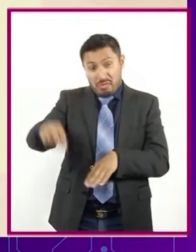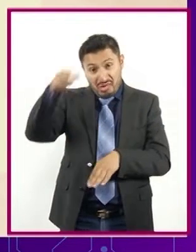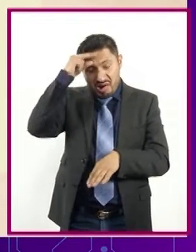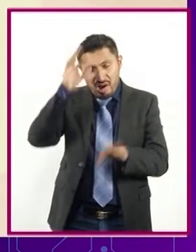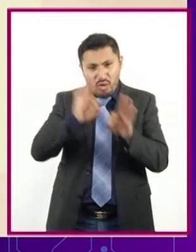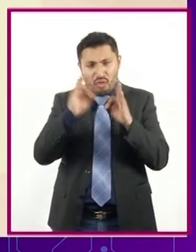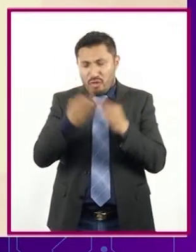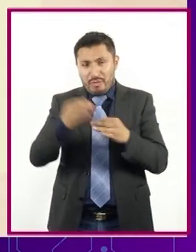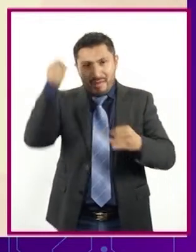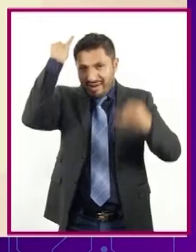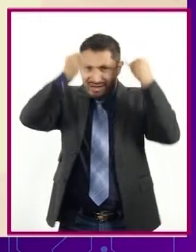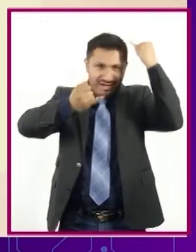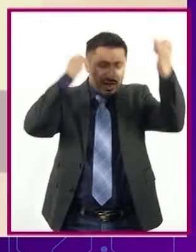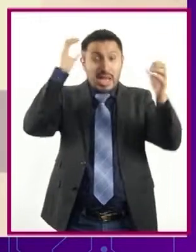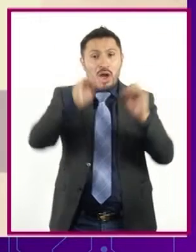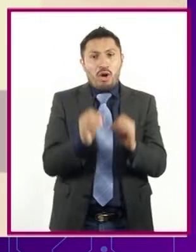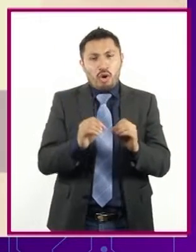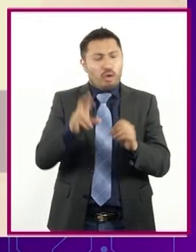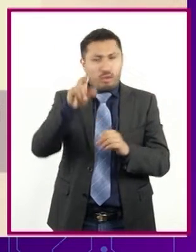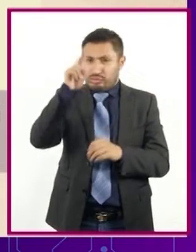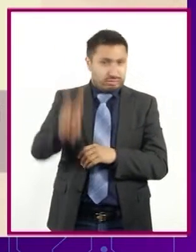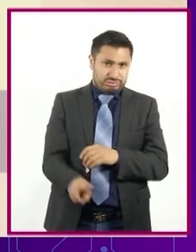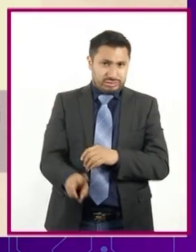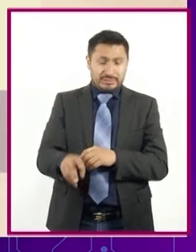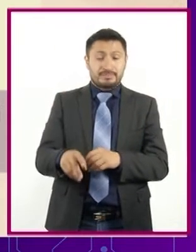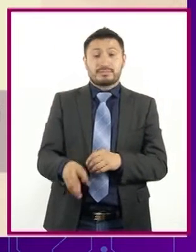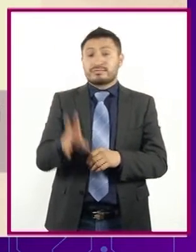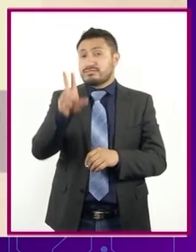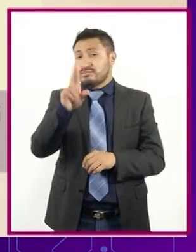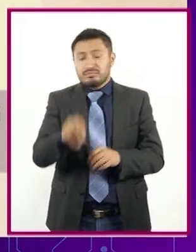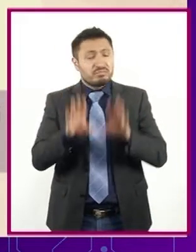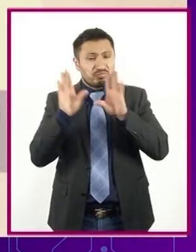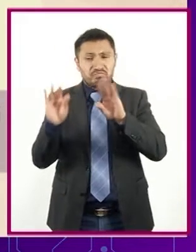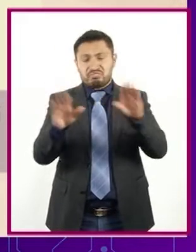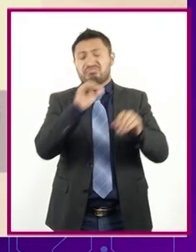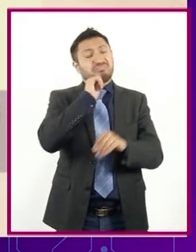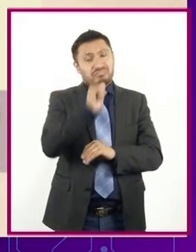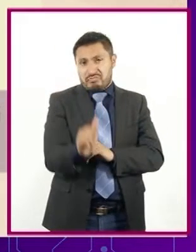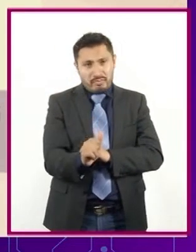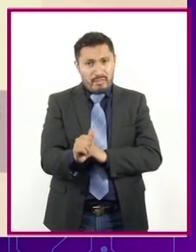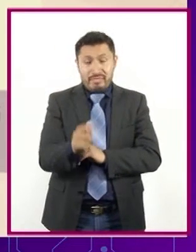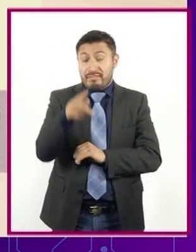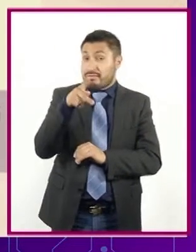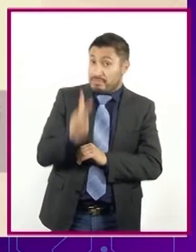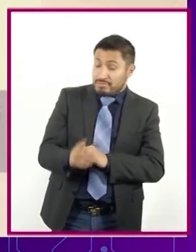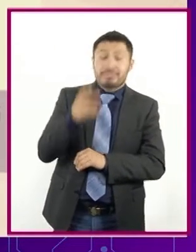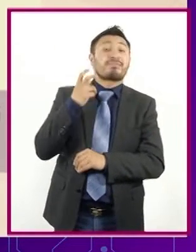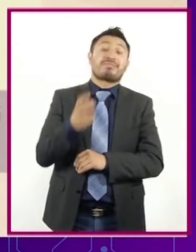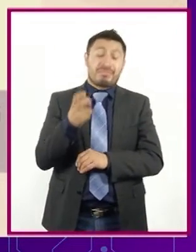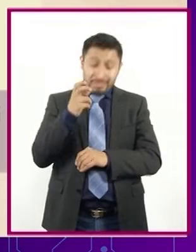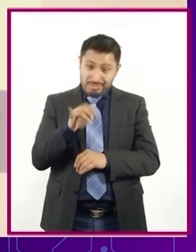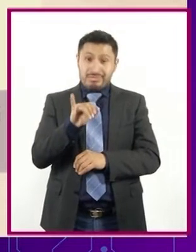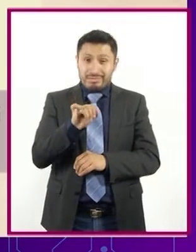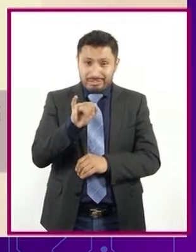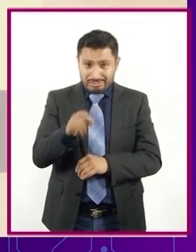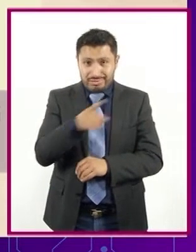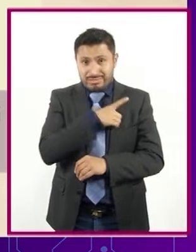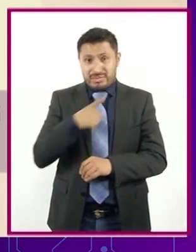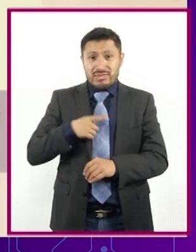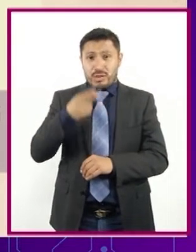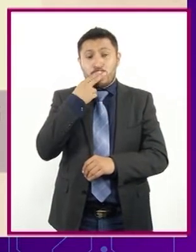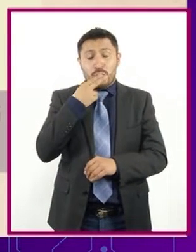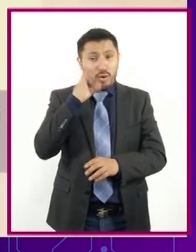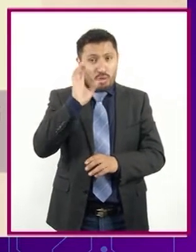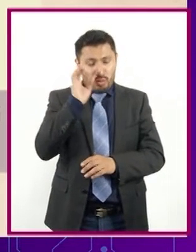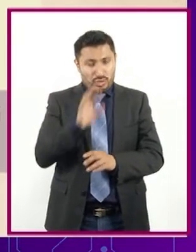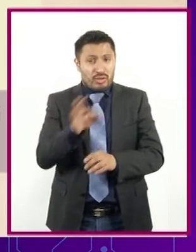forma metafórica o figurada. No dejan alguna enseñanza ni moraleja. Pero eso sí, se deben usar cuando